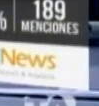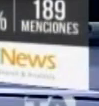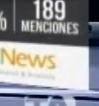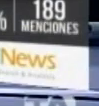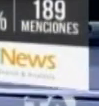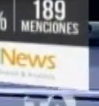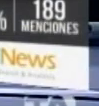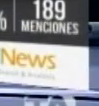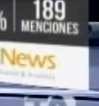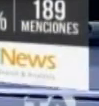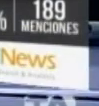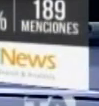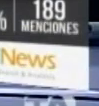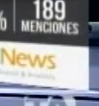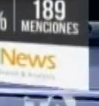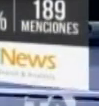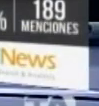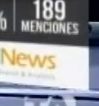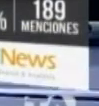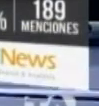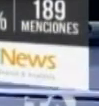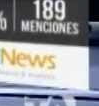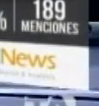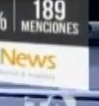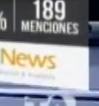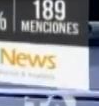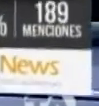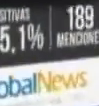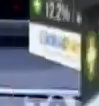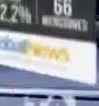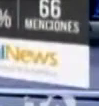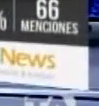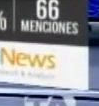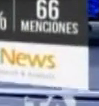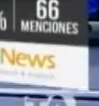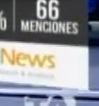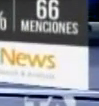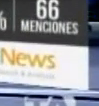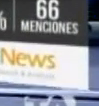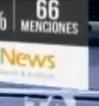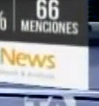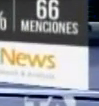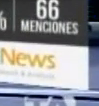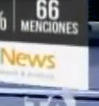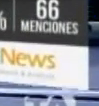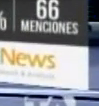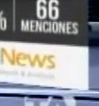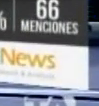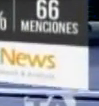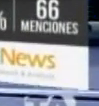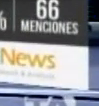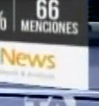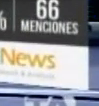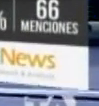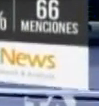positivas, el 15,1% con 189 menciones. Ahora veamos qué pasa en el caso de las mujeres. Neutras,